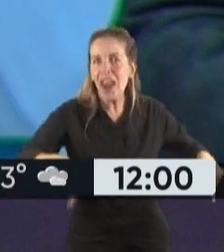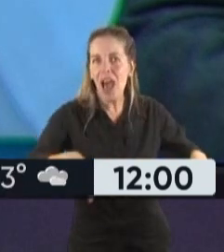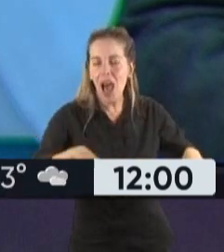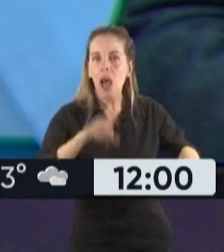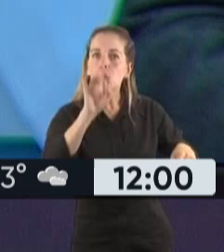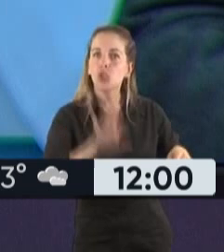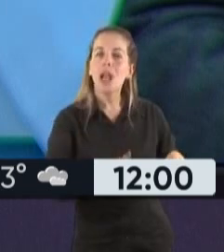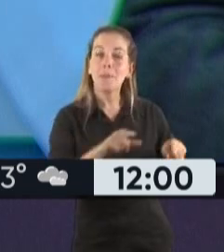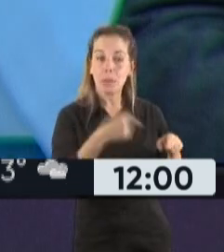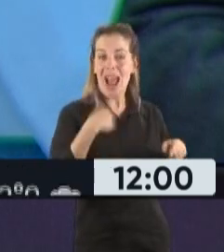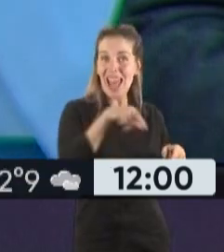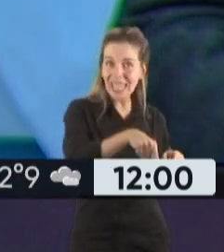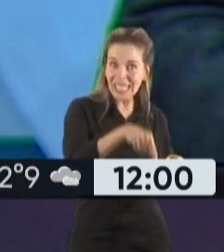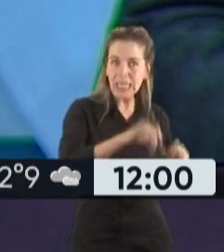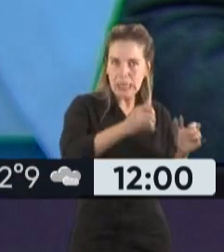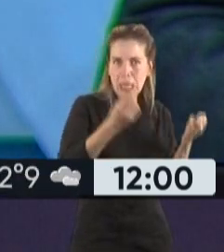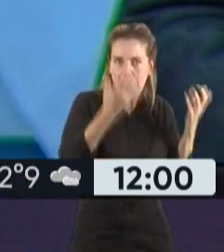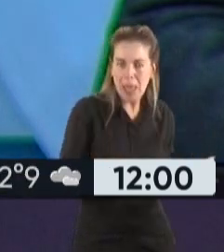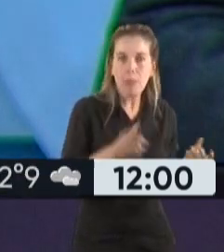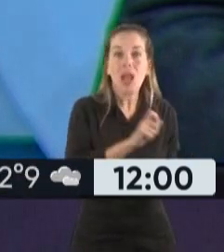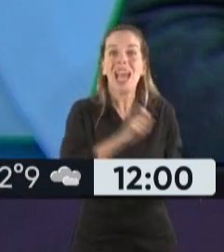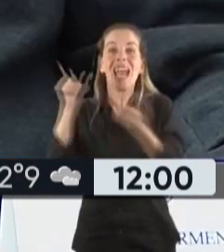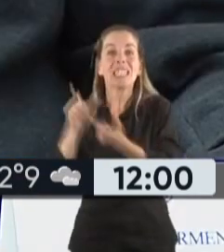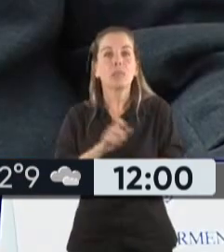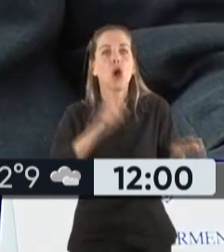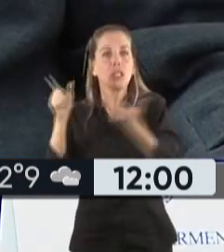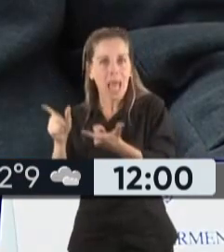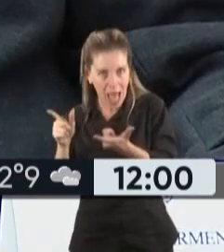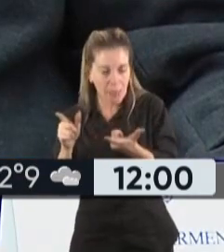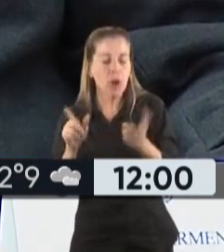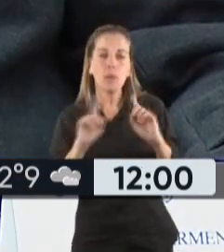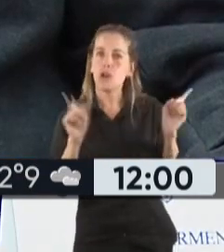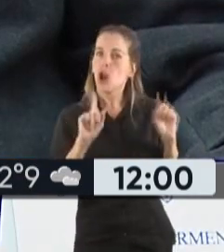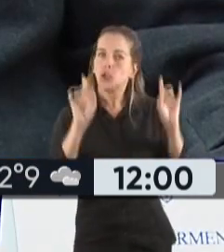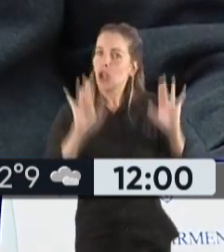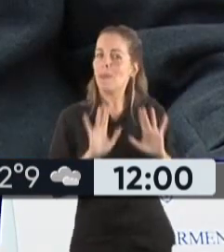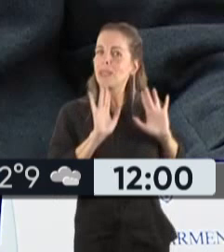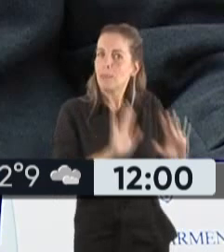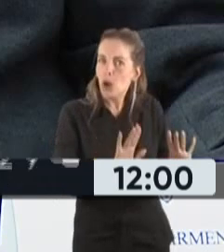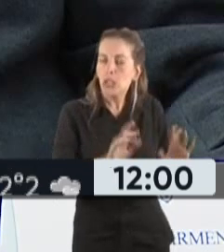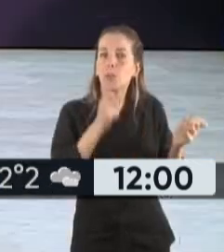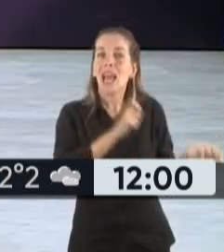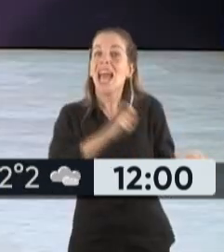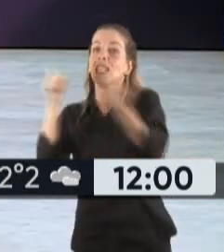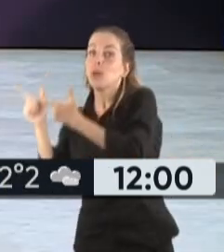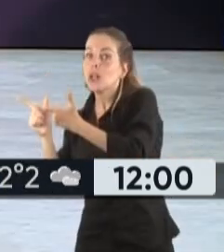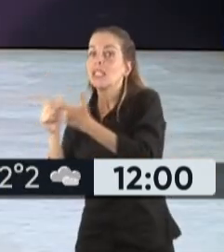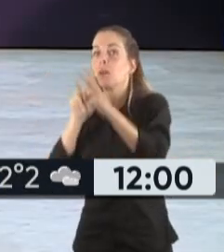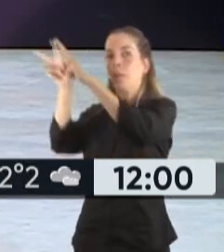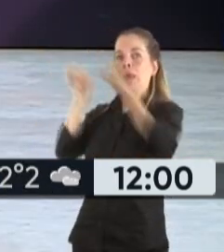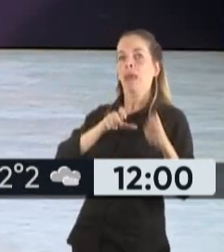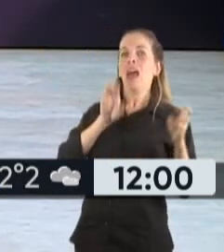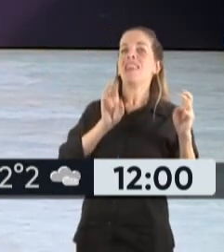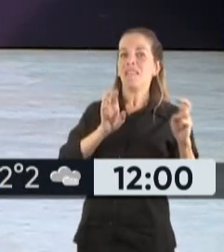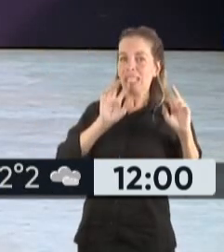porque a la Argentina le sirve, no solamente porque exportamos muchos granos, no solamente porque eso significan divisas para el país. Hay muchas regiones